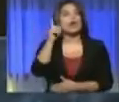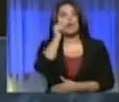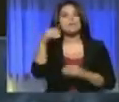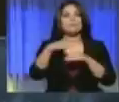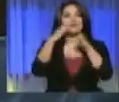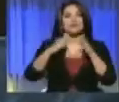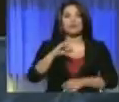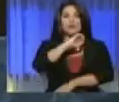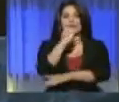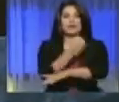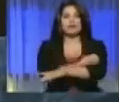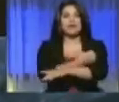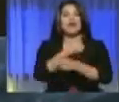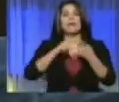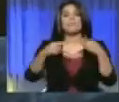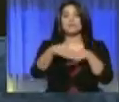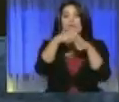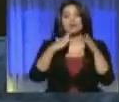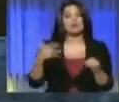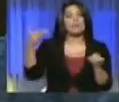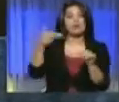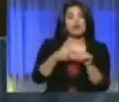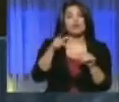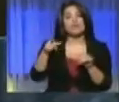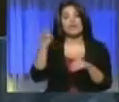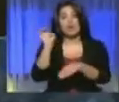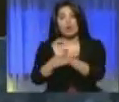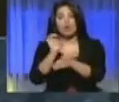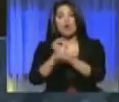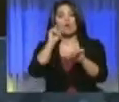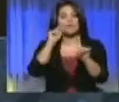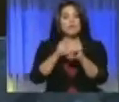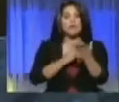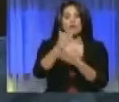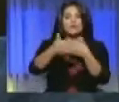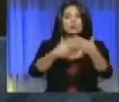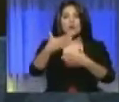Energía, el ministro de Petróleo de Ecuador, para seguir haciendo